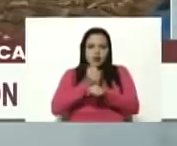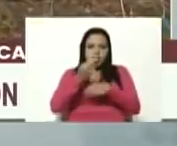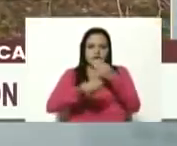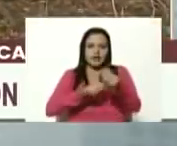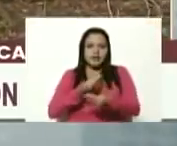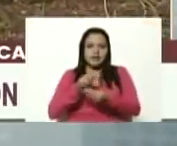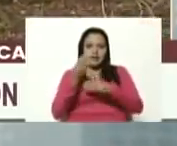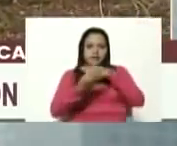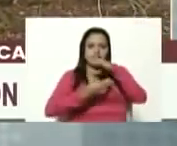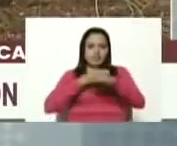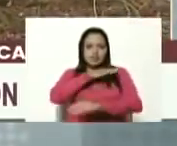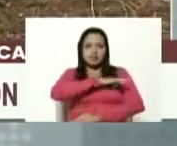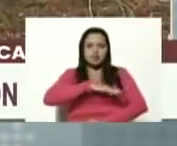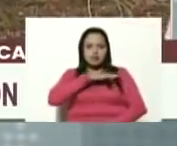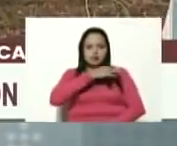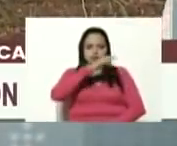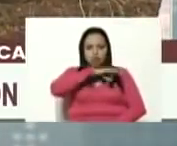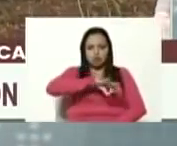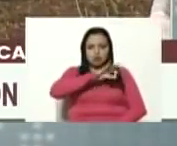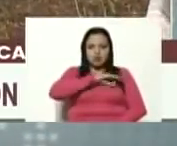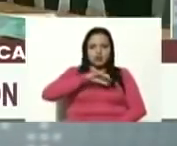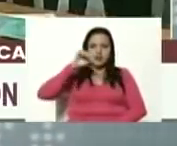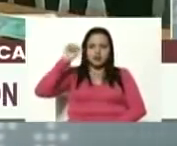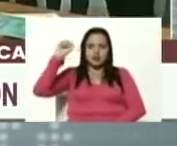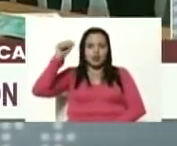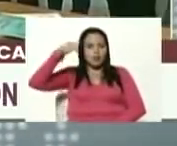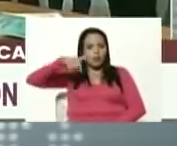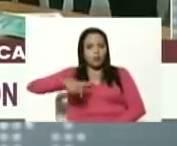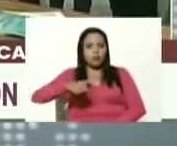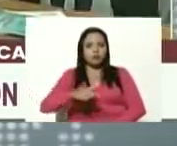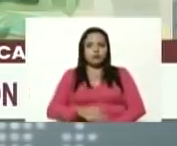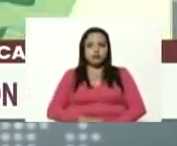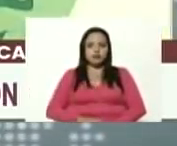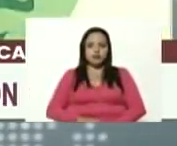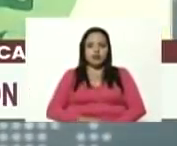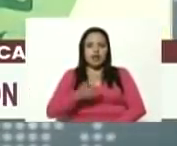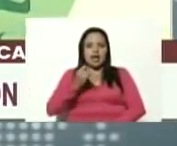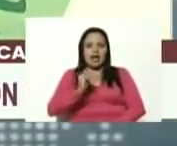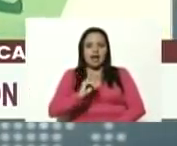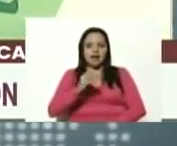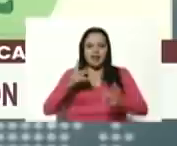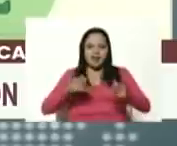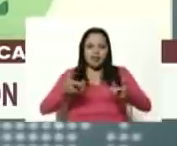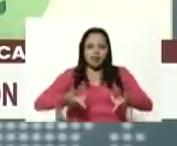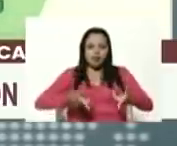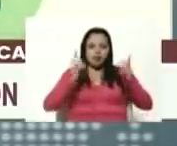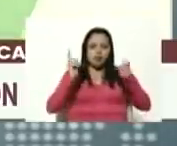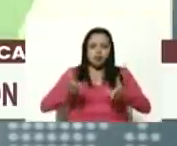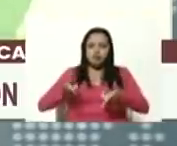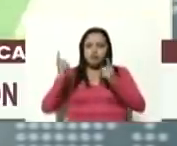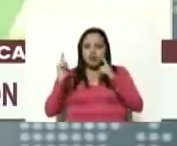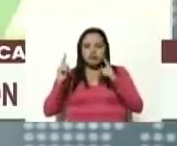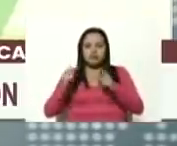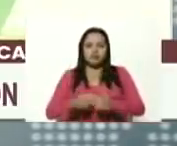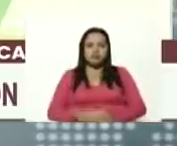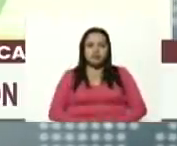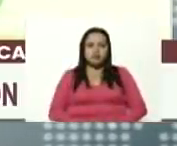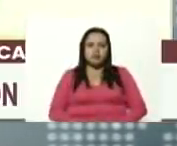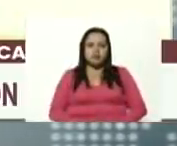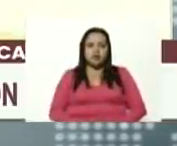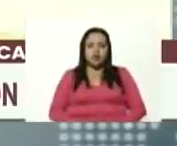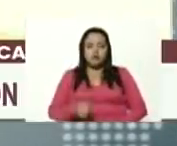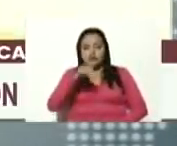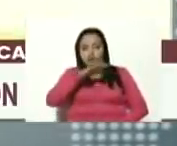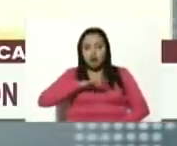esta base de misiones socialista. Hoy estamos inaugurando simultáneamente a nivel